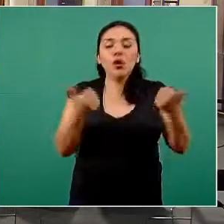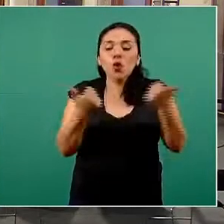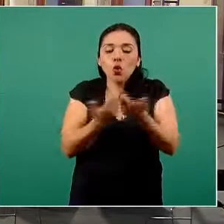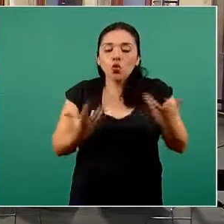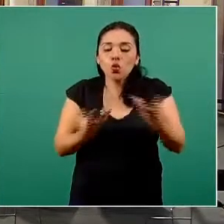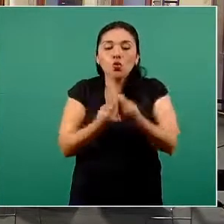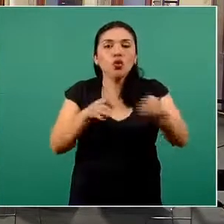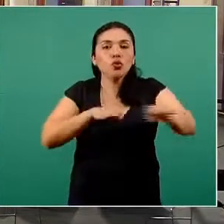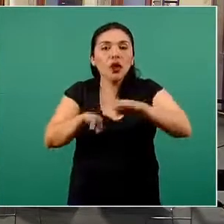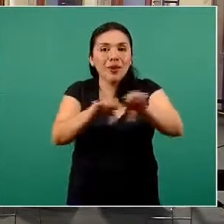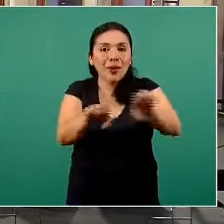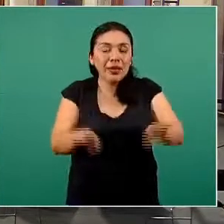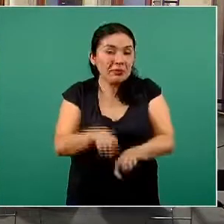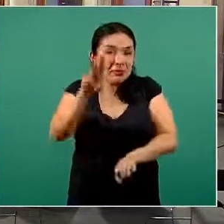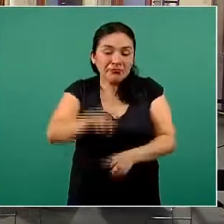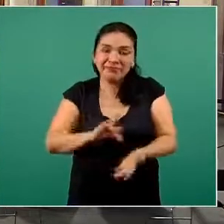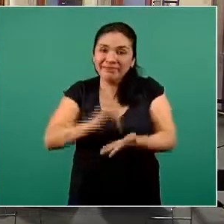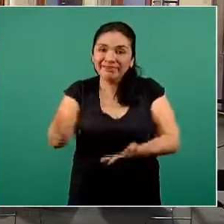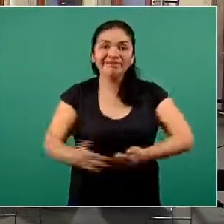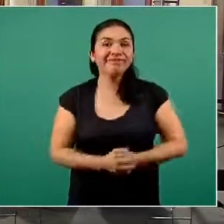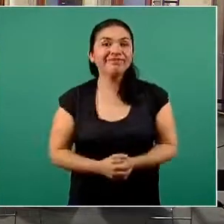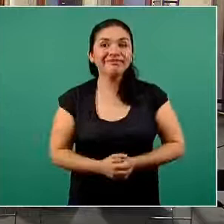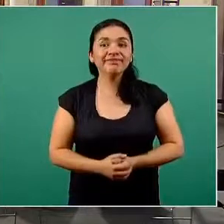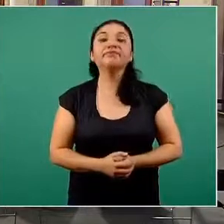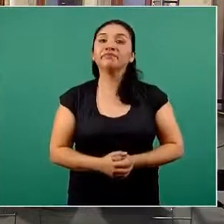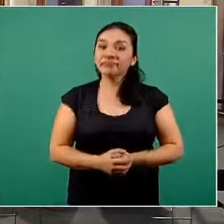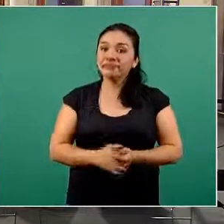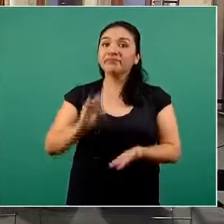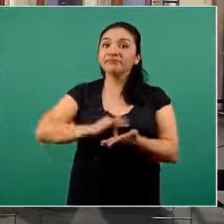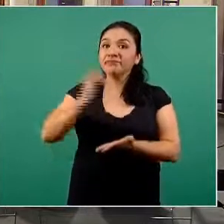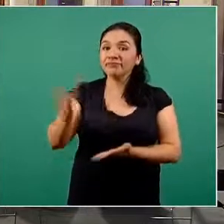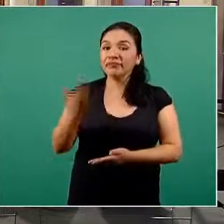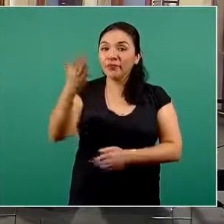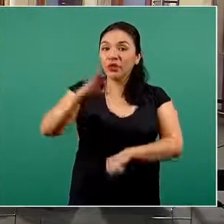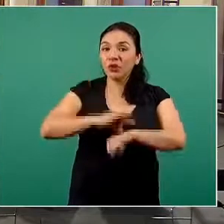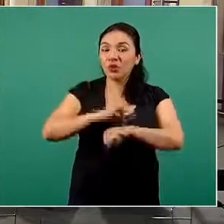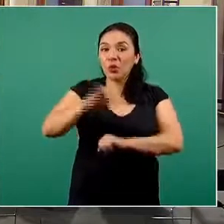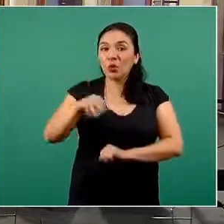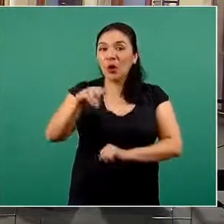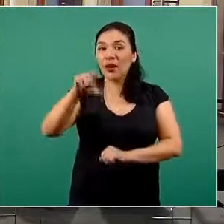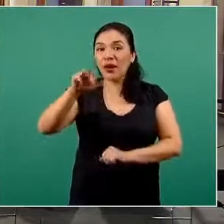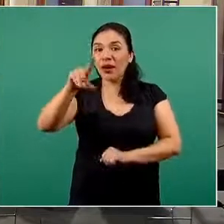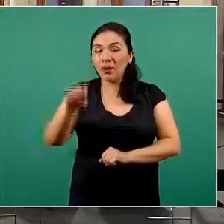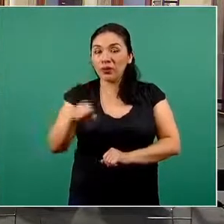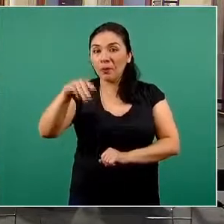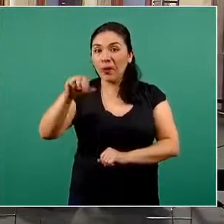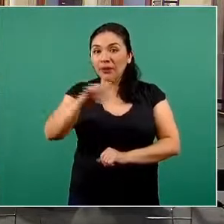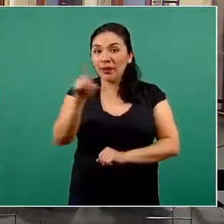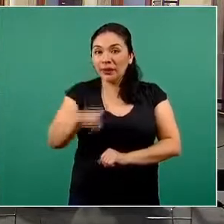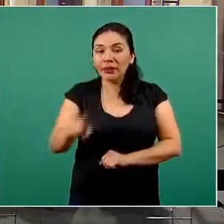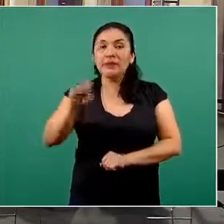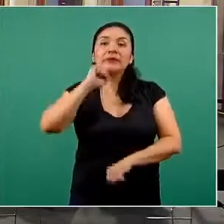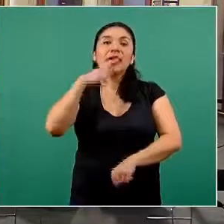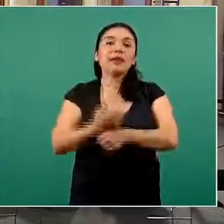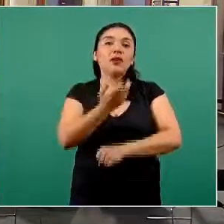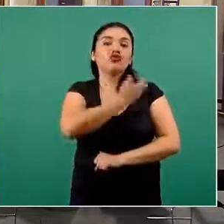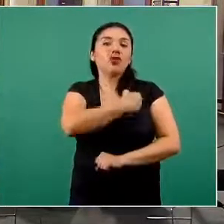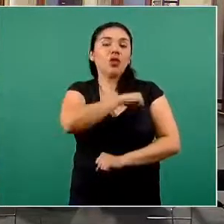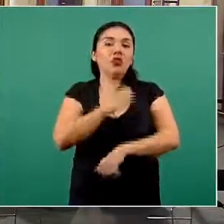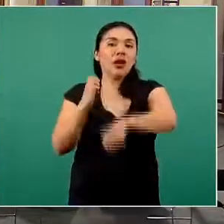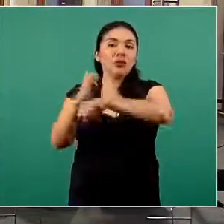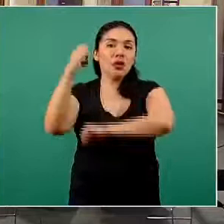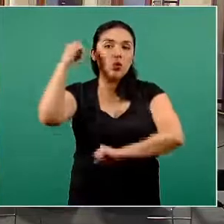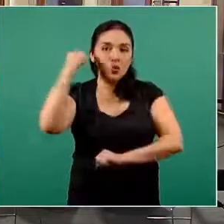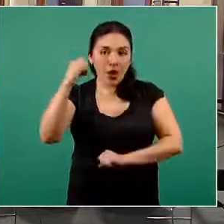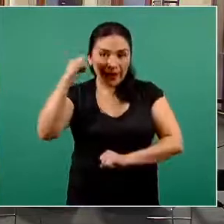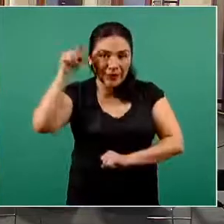equipo. Muchísimas gracias. Muchas gracias. Gracias, doctor Juan Carlos Martínez Heine, secretario de Salud del